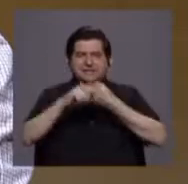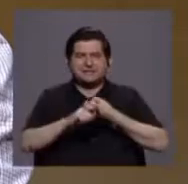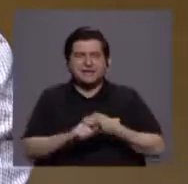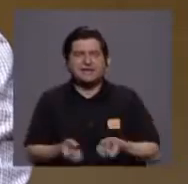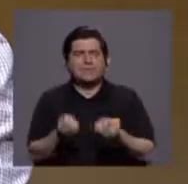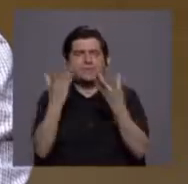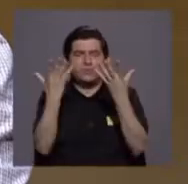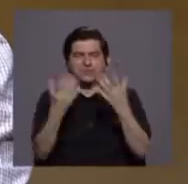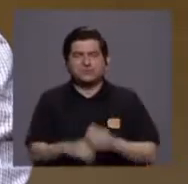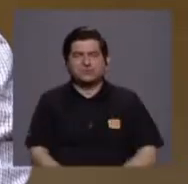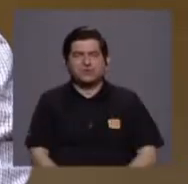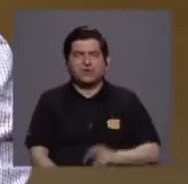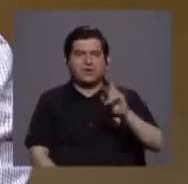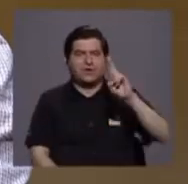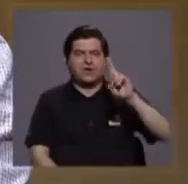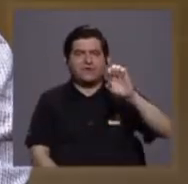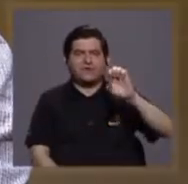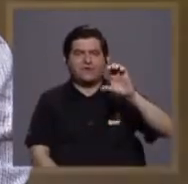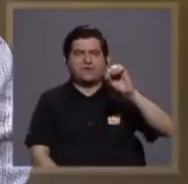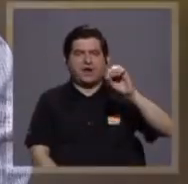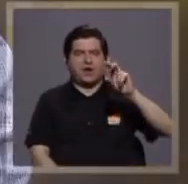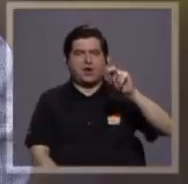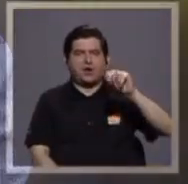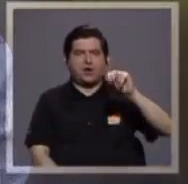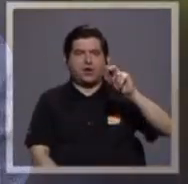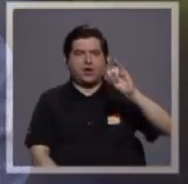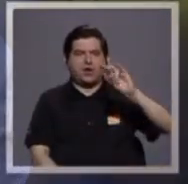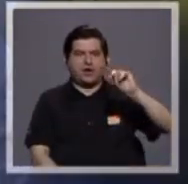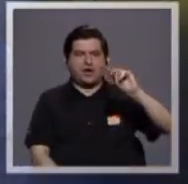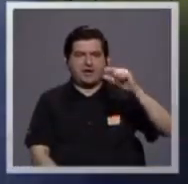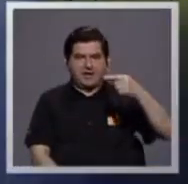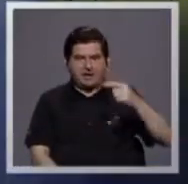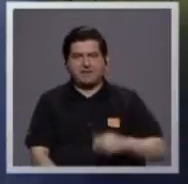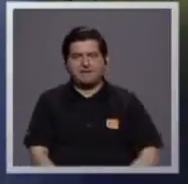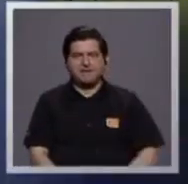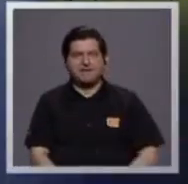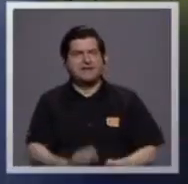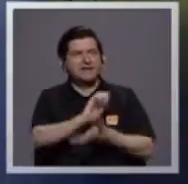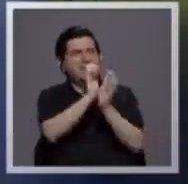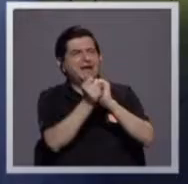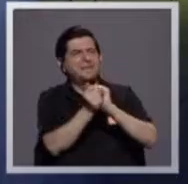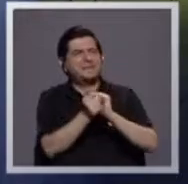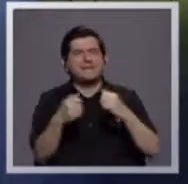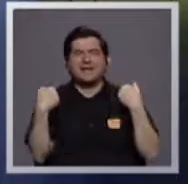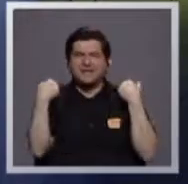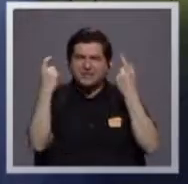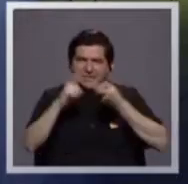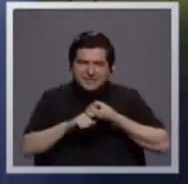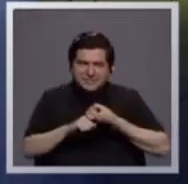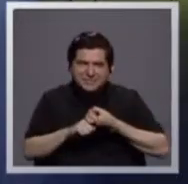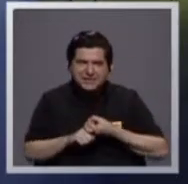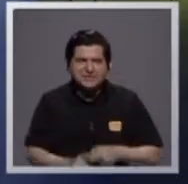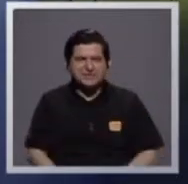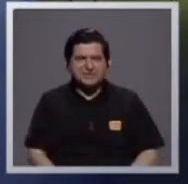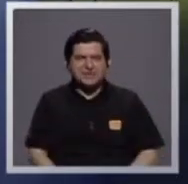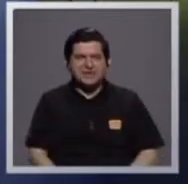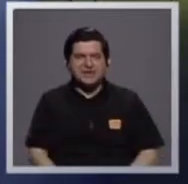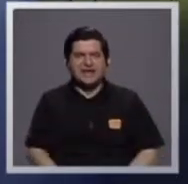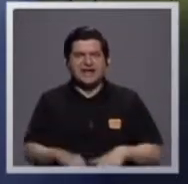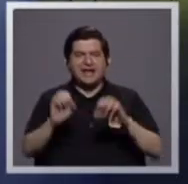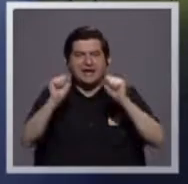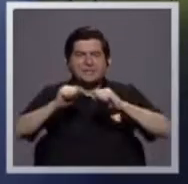reckoning. Y estuve viendo, y hay en eso traducido al español quiere decir básicamente el